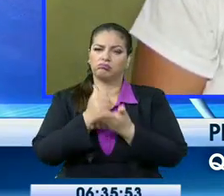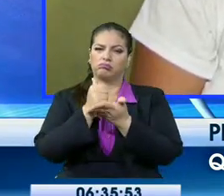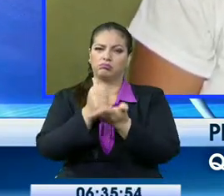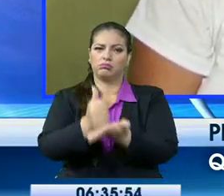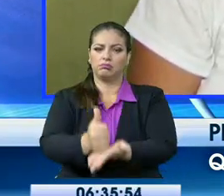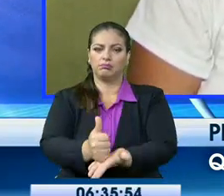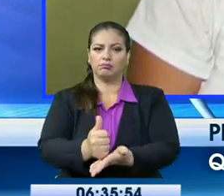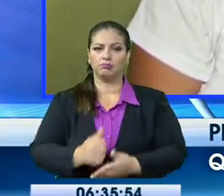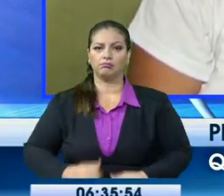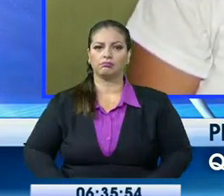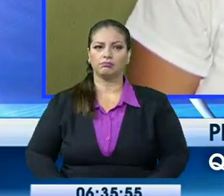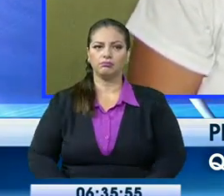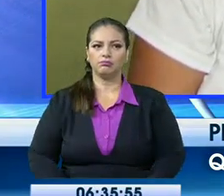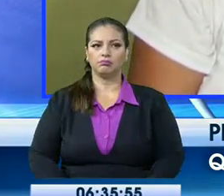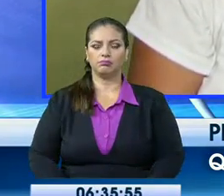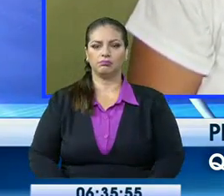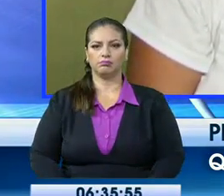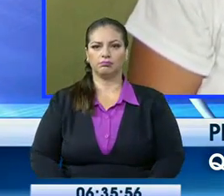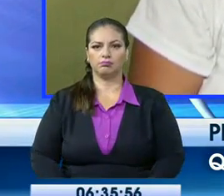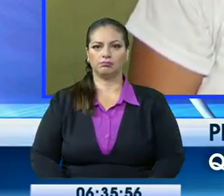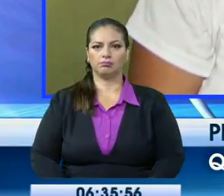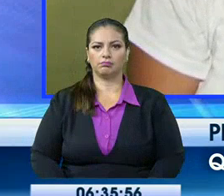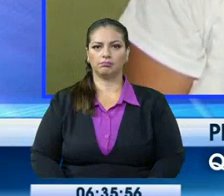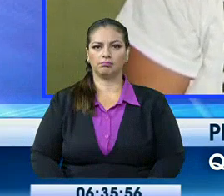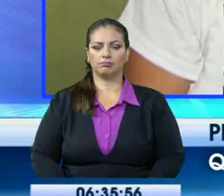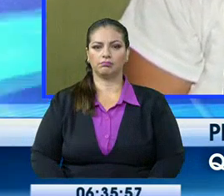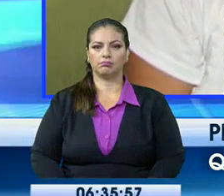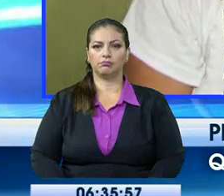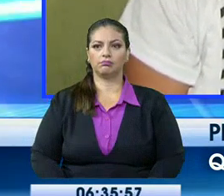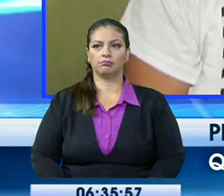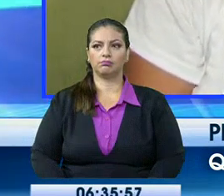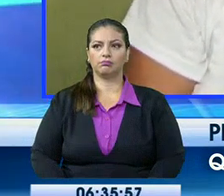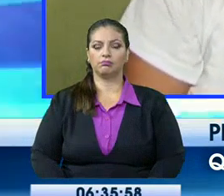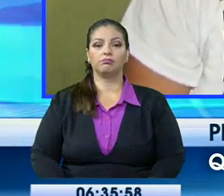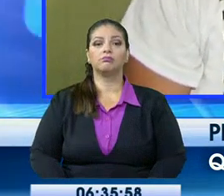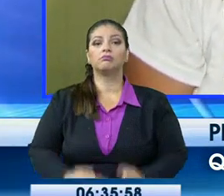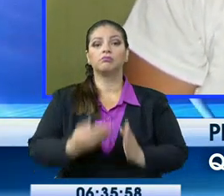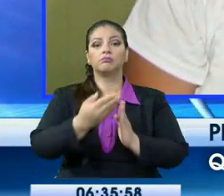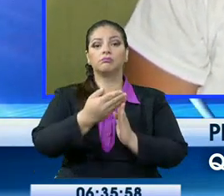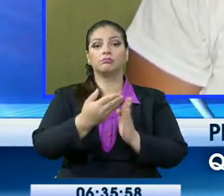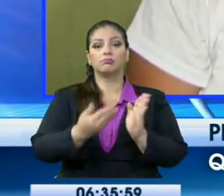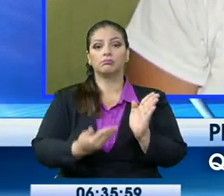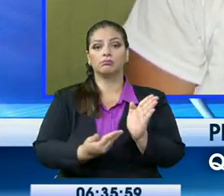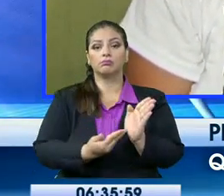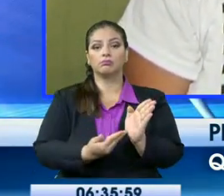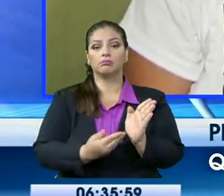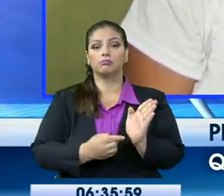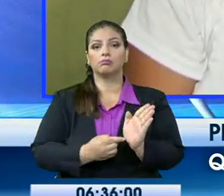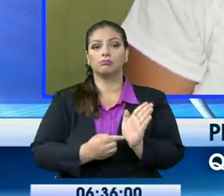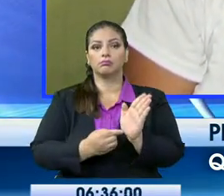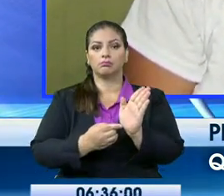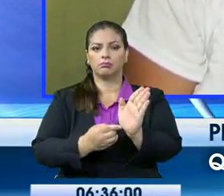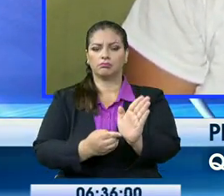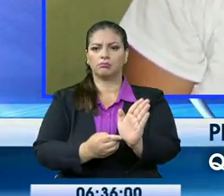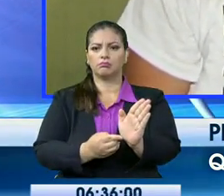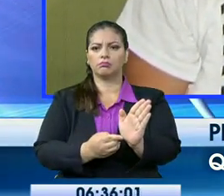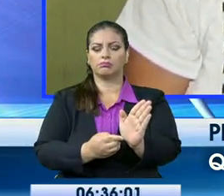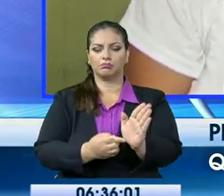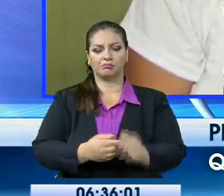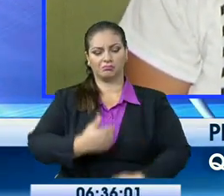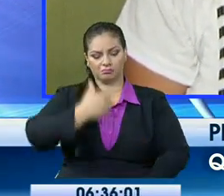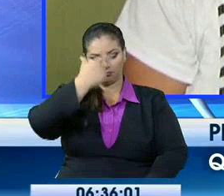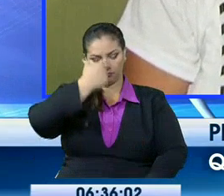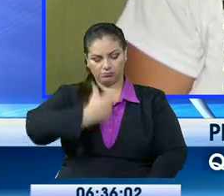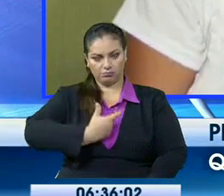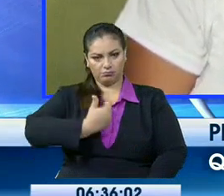allí de exteriorizar aquello que dice la palabra, ¿no? En las Sagradas Escrituras. Ama a tu prójimo como a ti